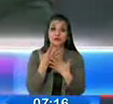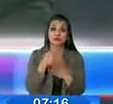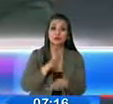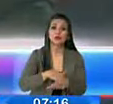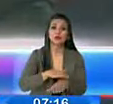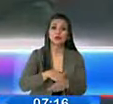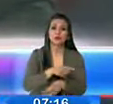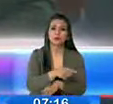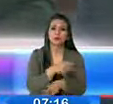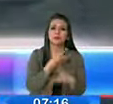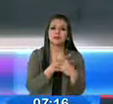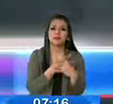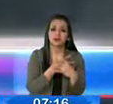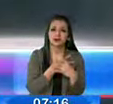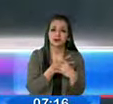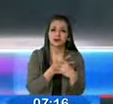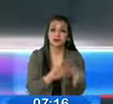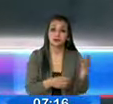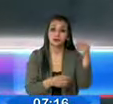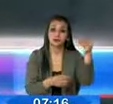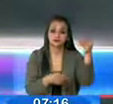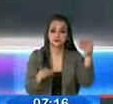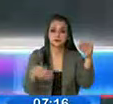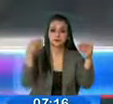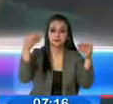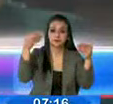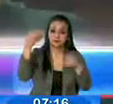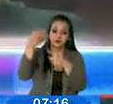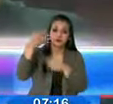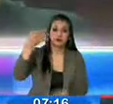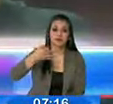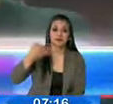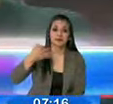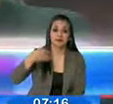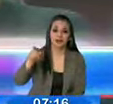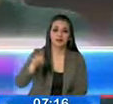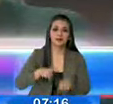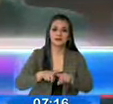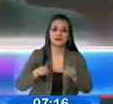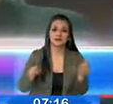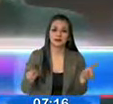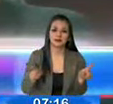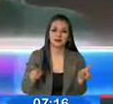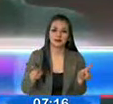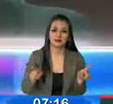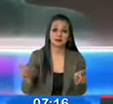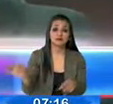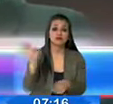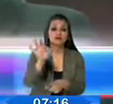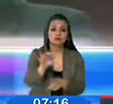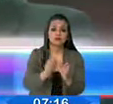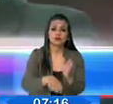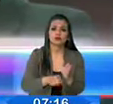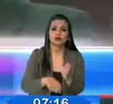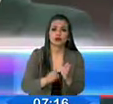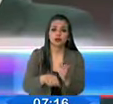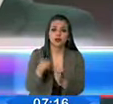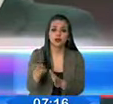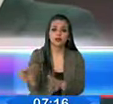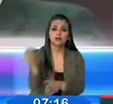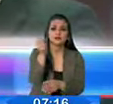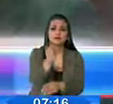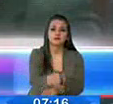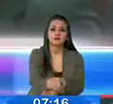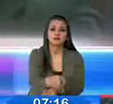de responsabilidad penal. Este es el oficio original y que corresponde a una delegación, a un abogado, para que comparezca a